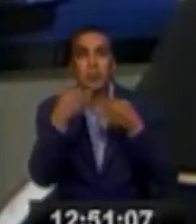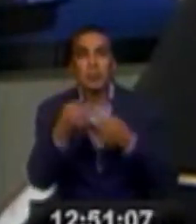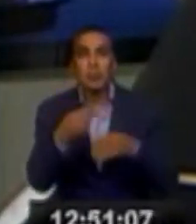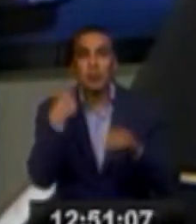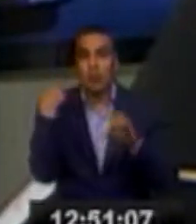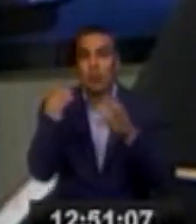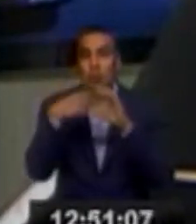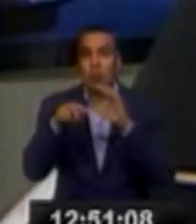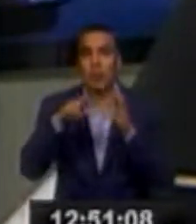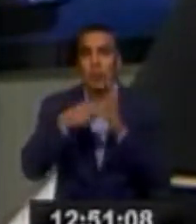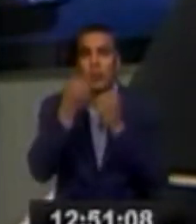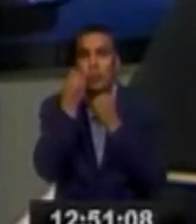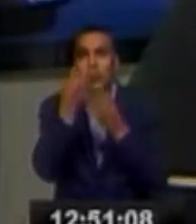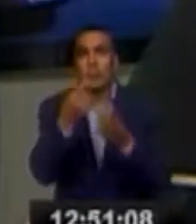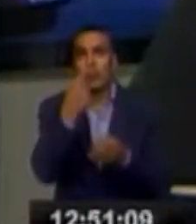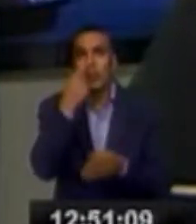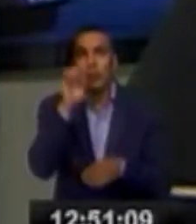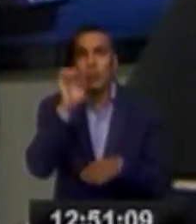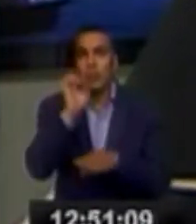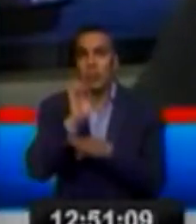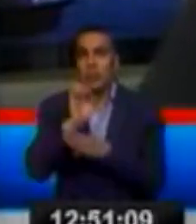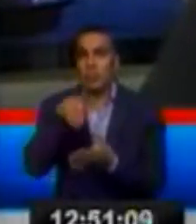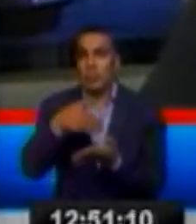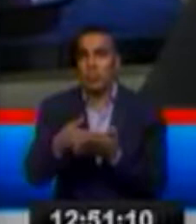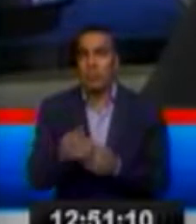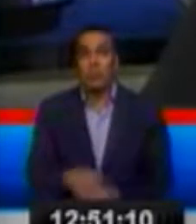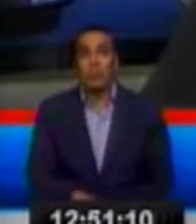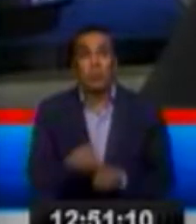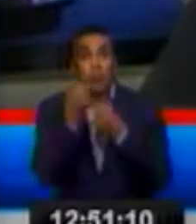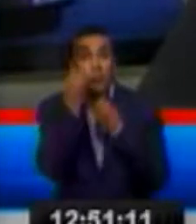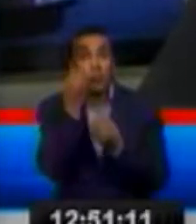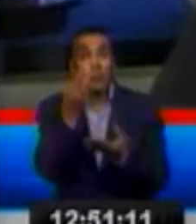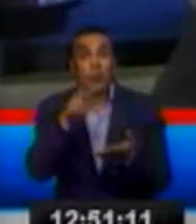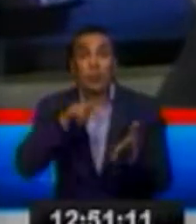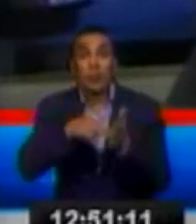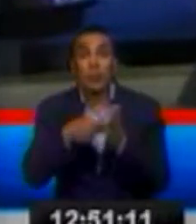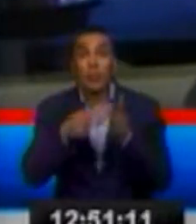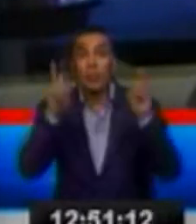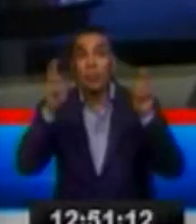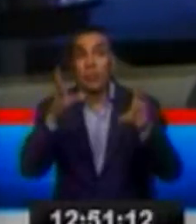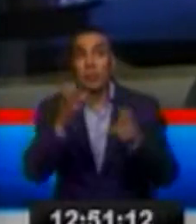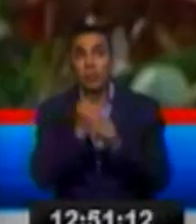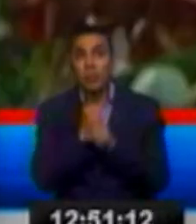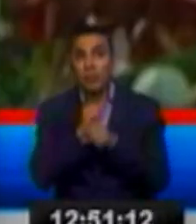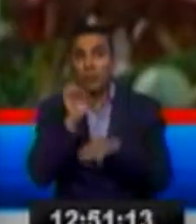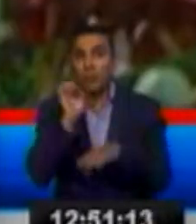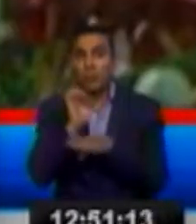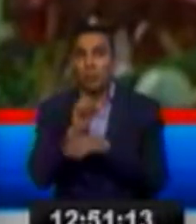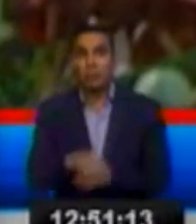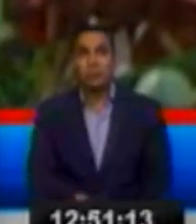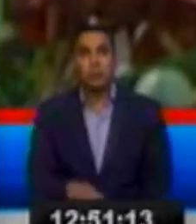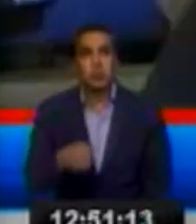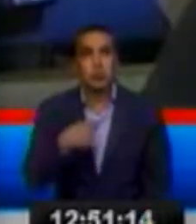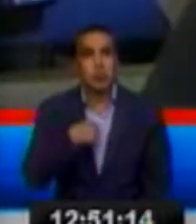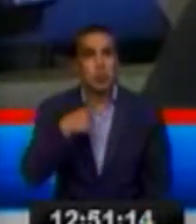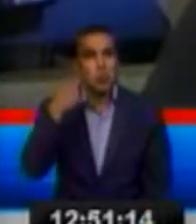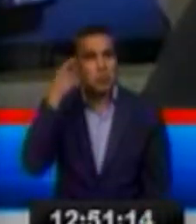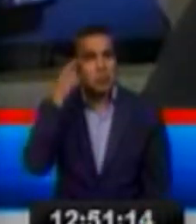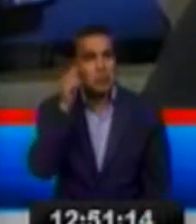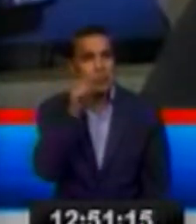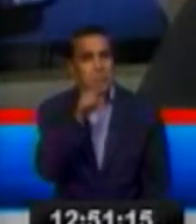generaba información de interés nacional, información que podría implicar temas de seguridad nacional. Considero que, sin lugar a